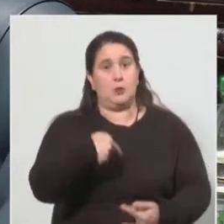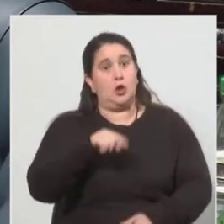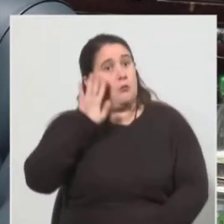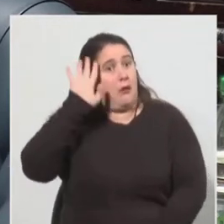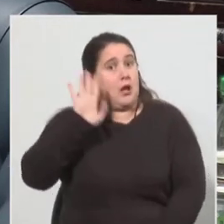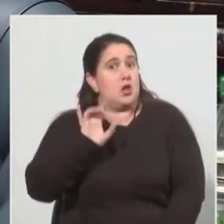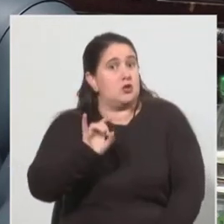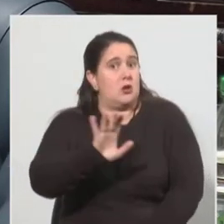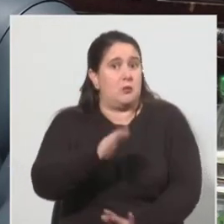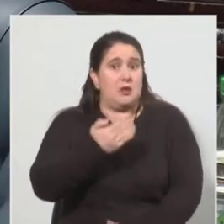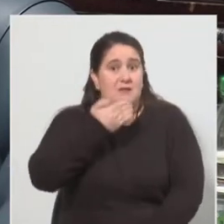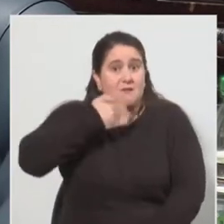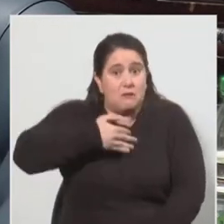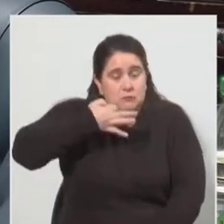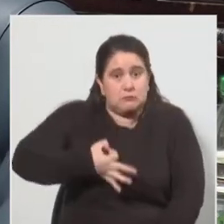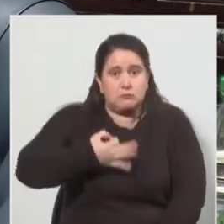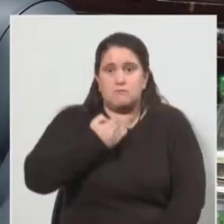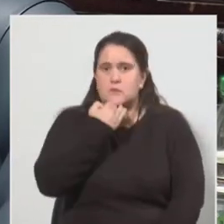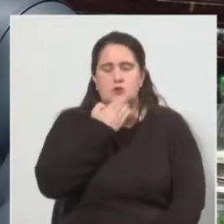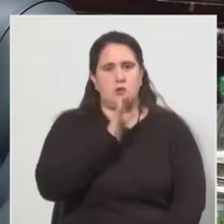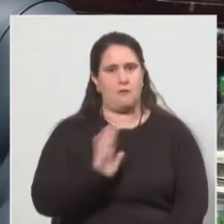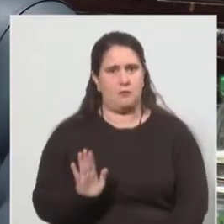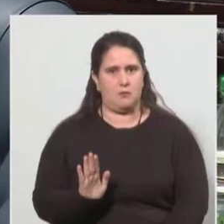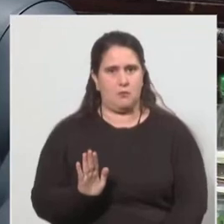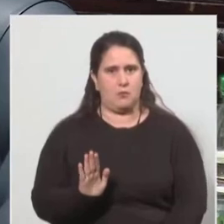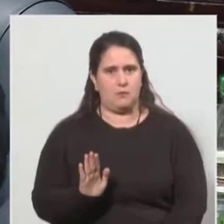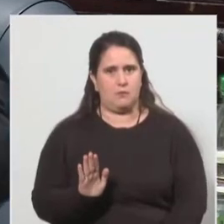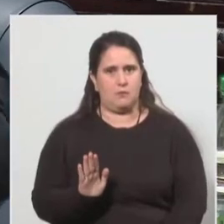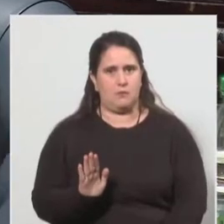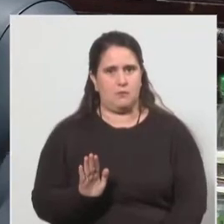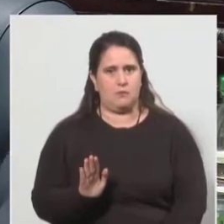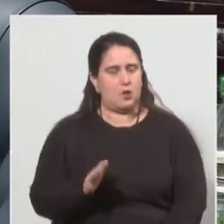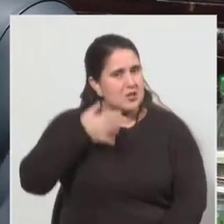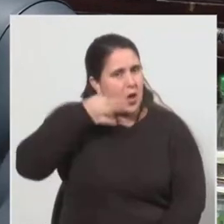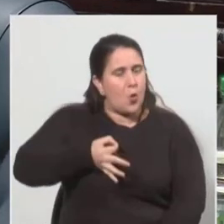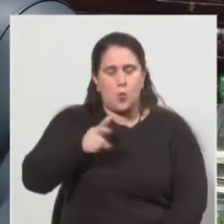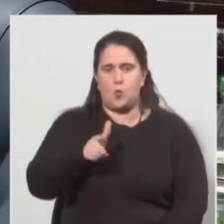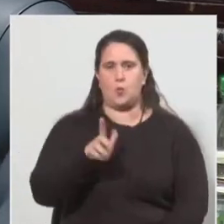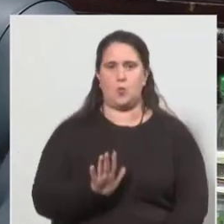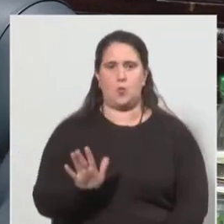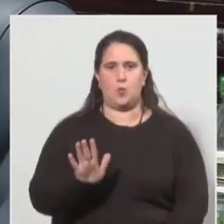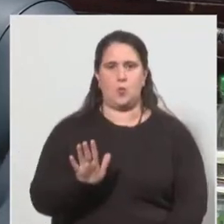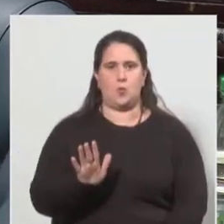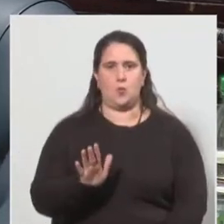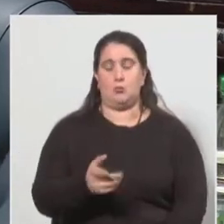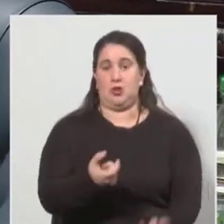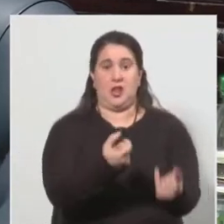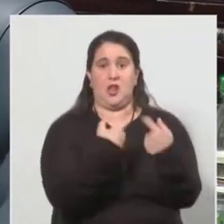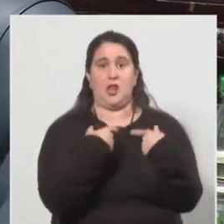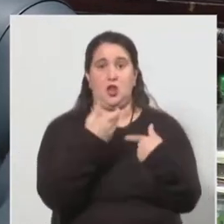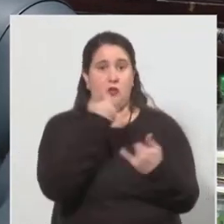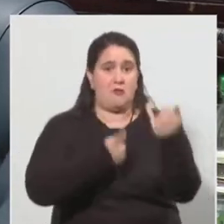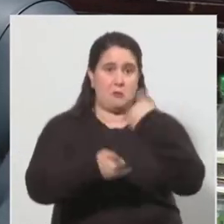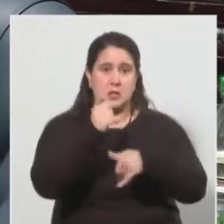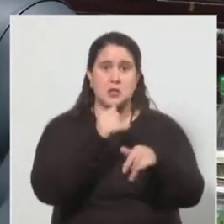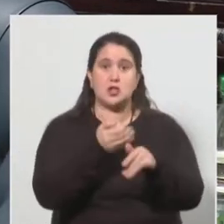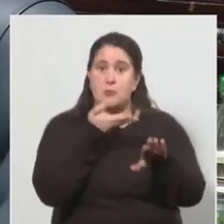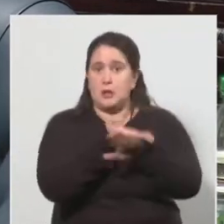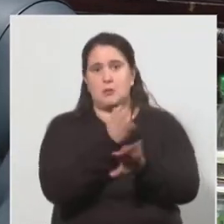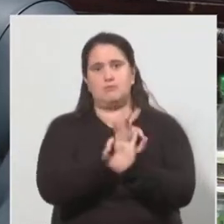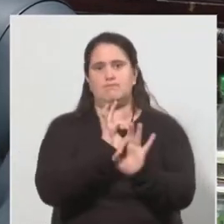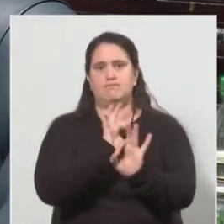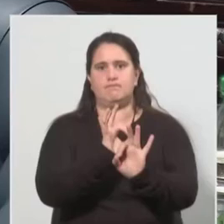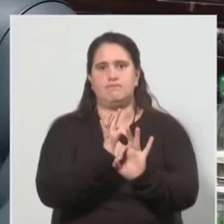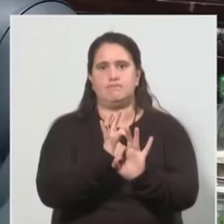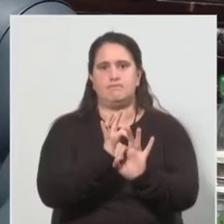nuestra parte hasta el momento. Aunque no lo podemos asegurar, no se nos suministró la información de la que estoy